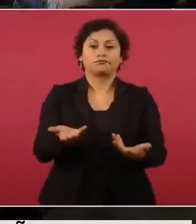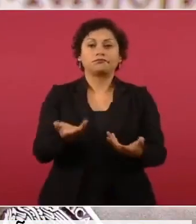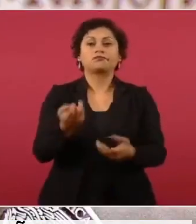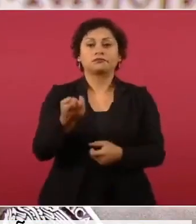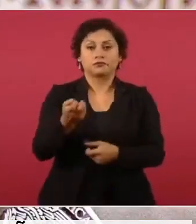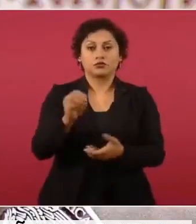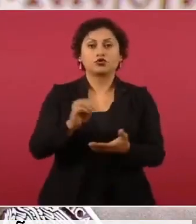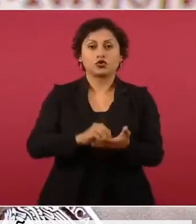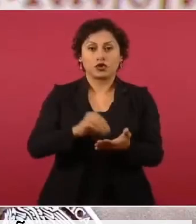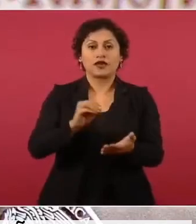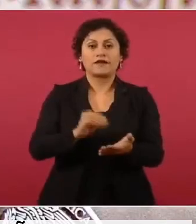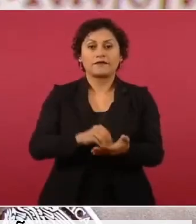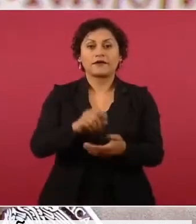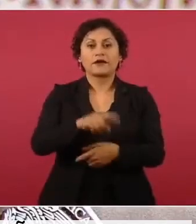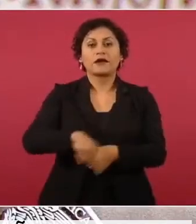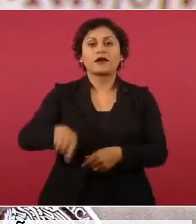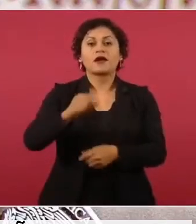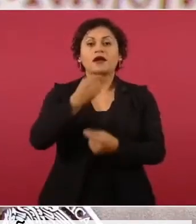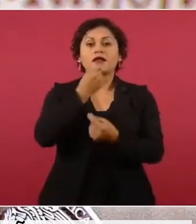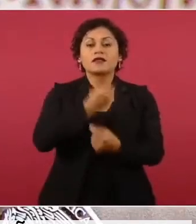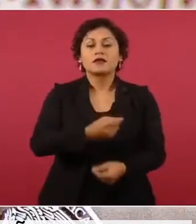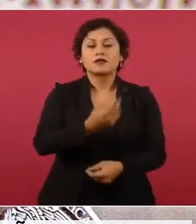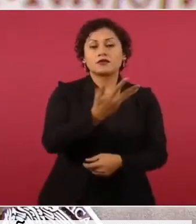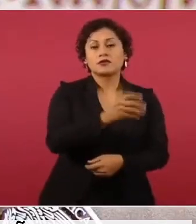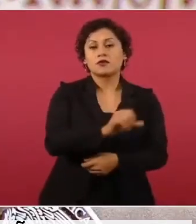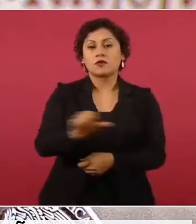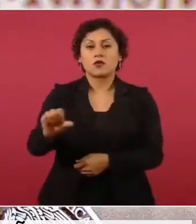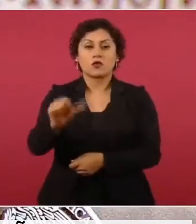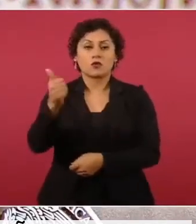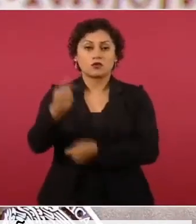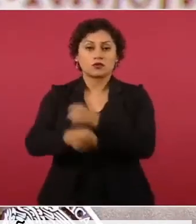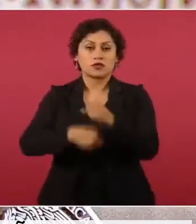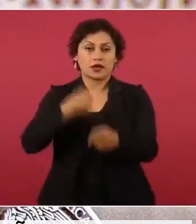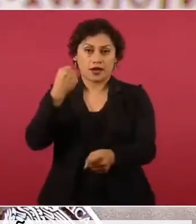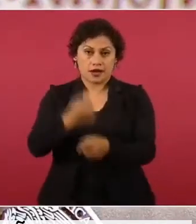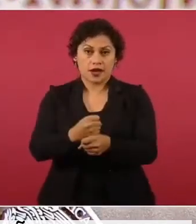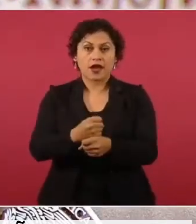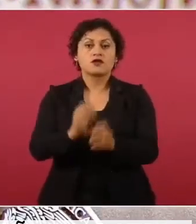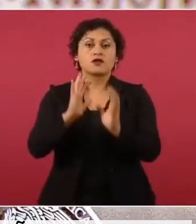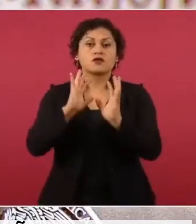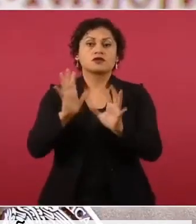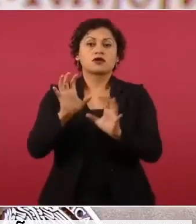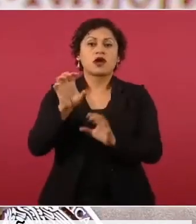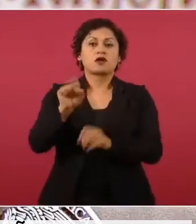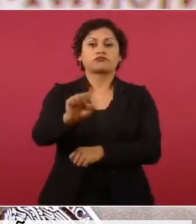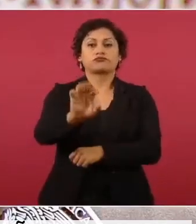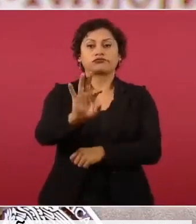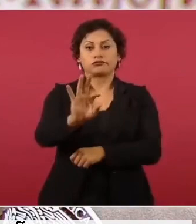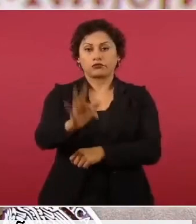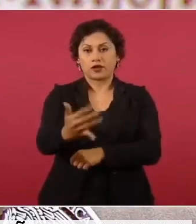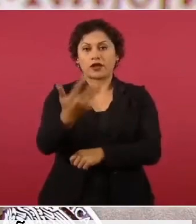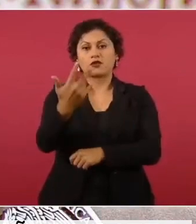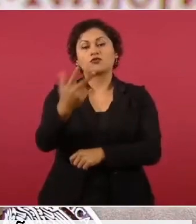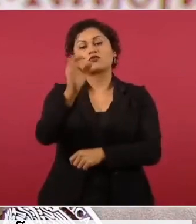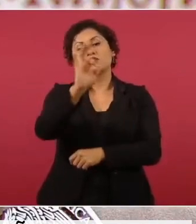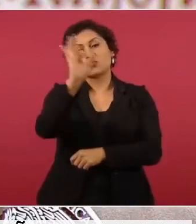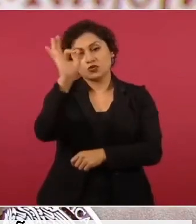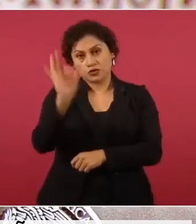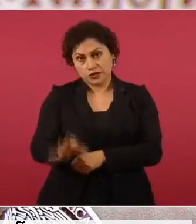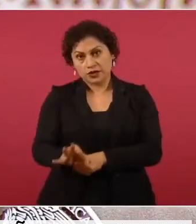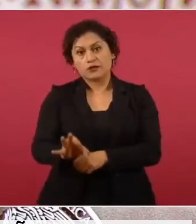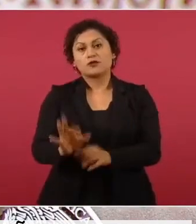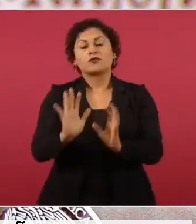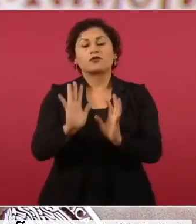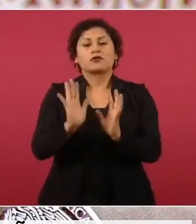grupo de edad de 5 a 11 años de edad. Ya cumplimos 58% de la cobertura y estamos avanzando